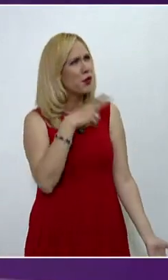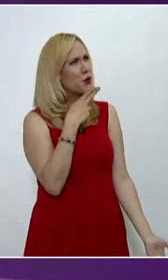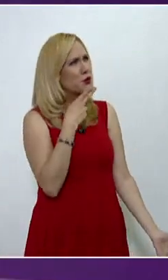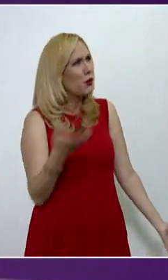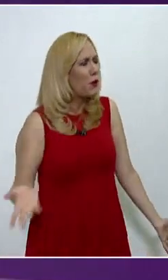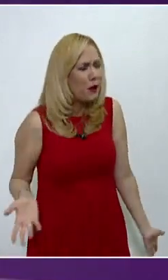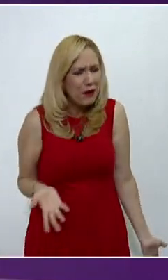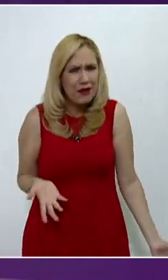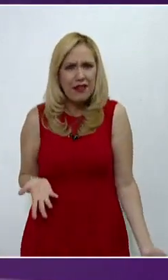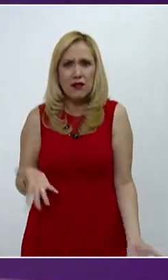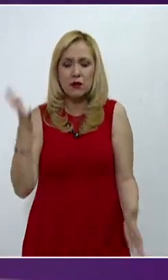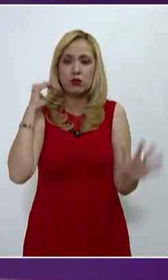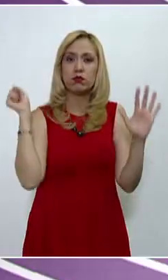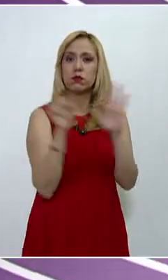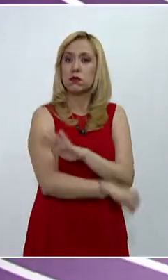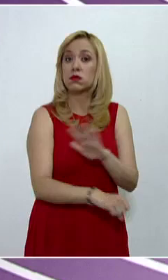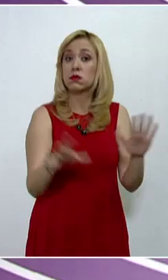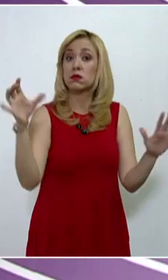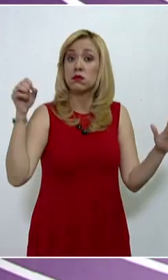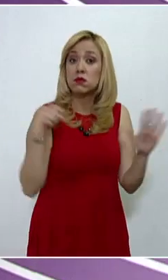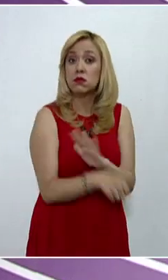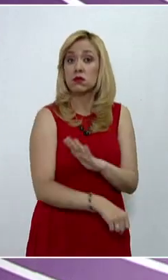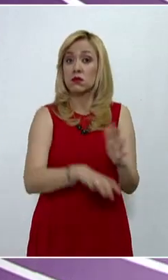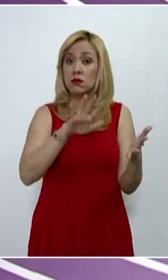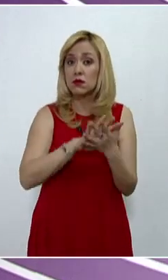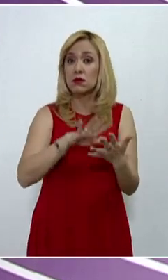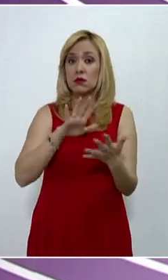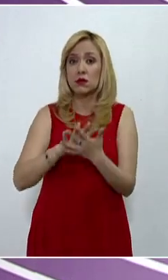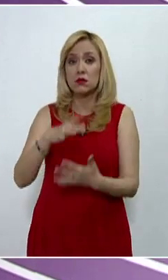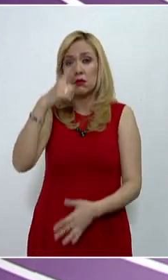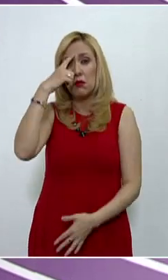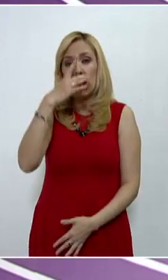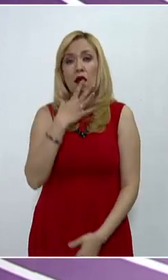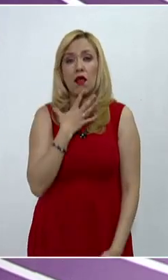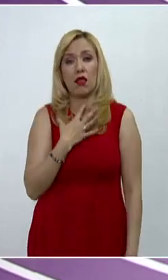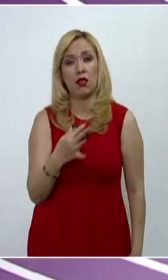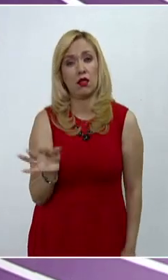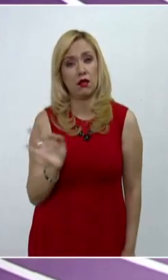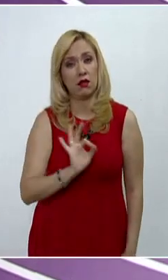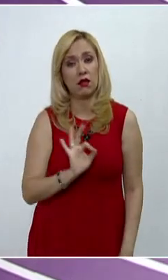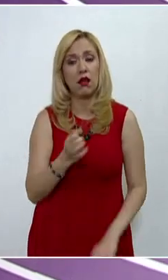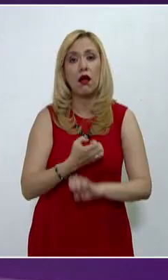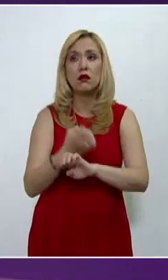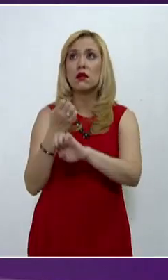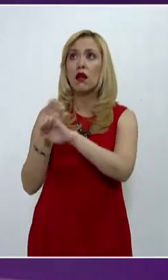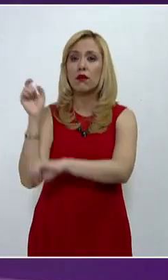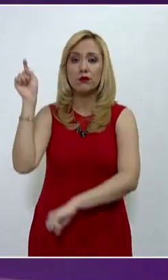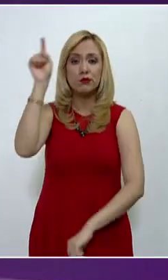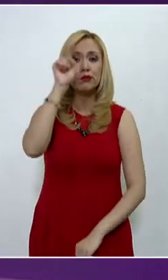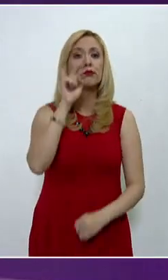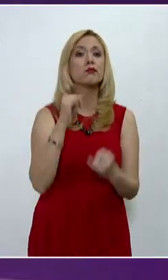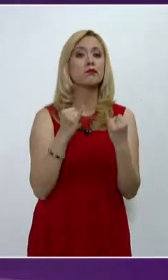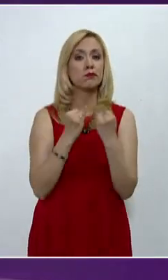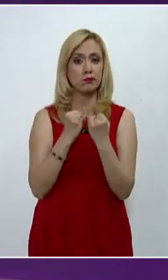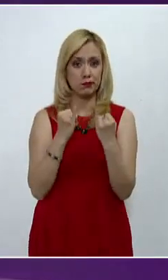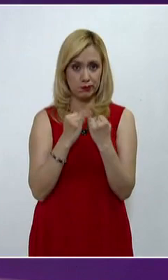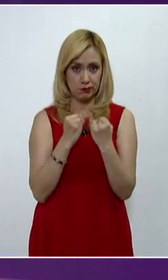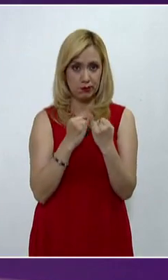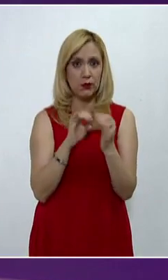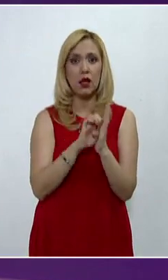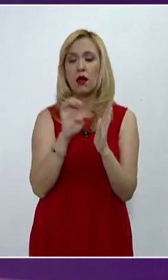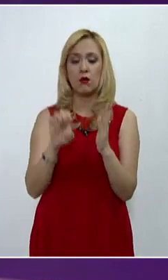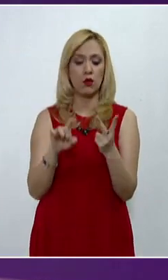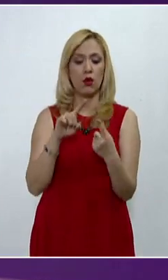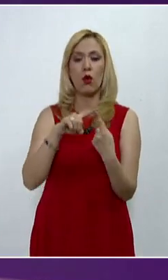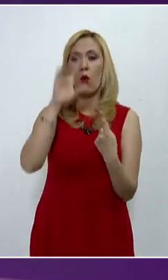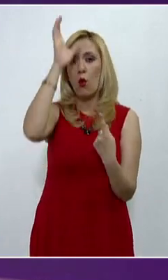es el 85% de la prisión preventiva a nivel federal. Pero más o menos en los estados se replica eso, al menos en los que tengo conocimiento, por ejemplo, como